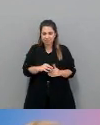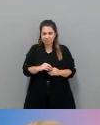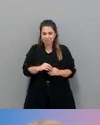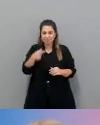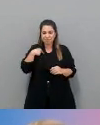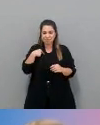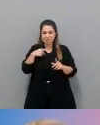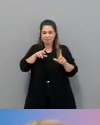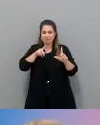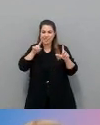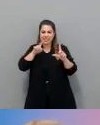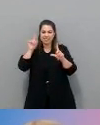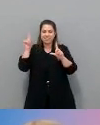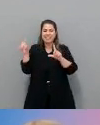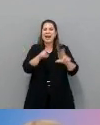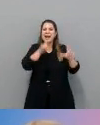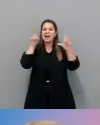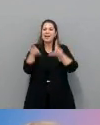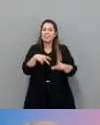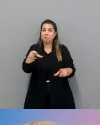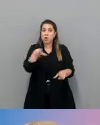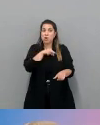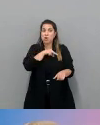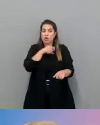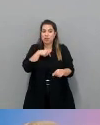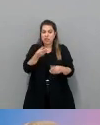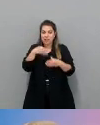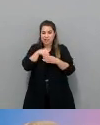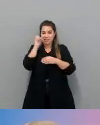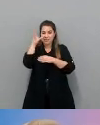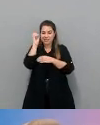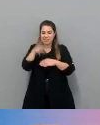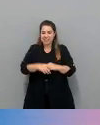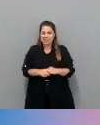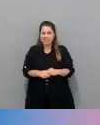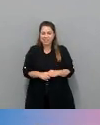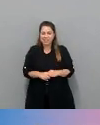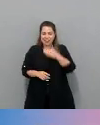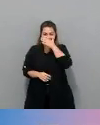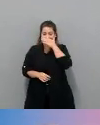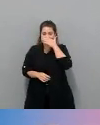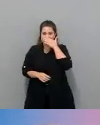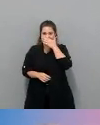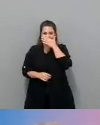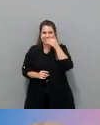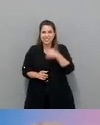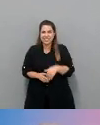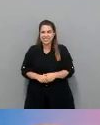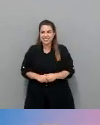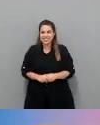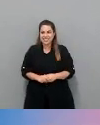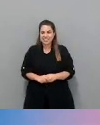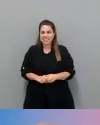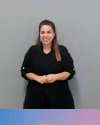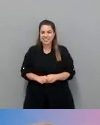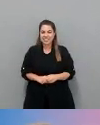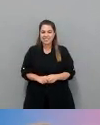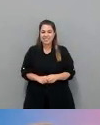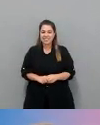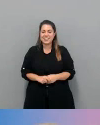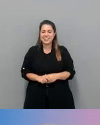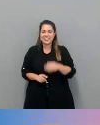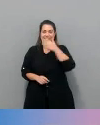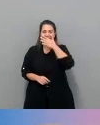avanzar en la ponencia. Espera. ¡Bah! Vale, ya sí. Vale. Voy a